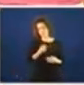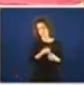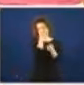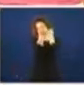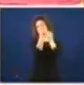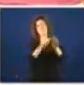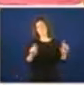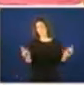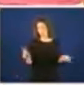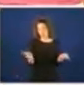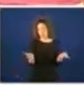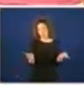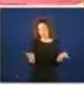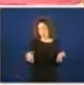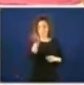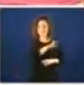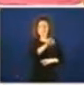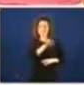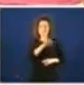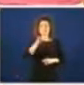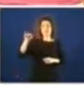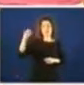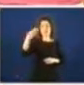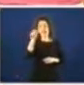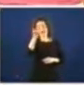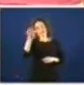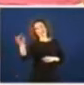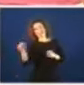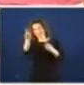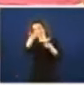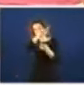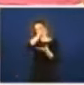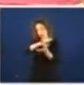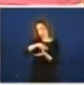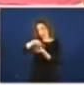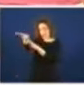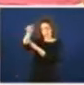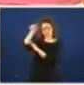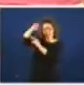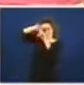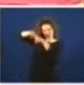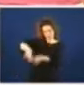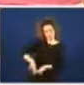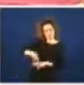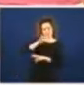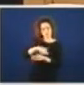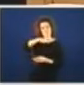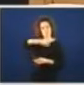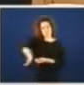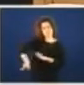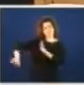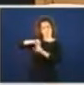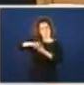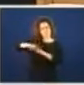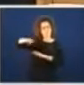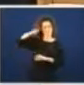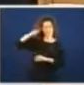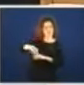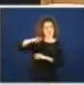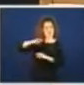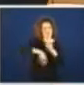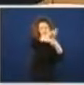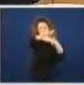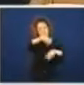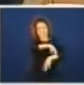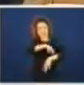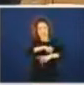exhaustivo O señor José Luis Baltar Imputado por presunta prevaricación continuada O delegado da xunta en